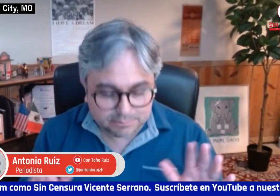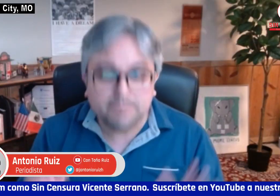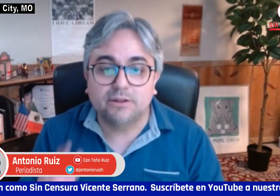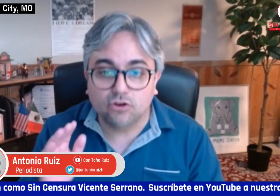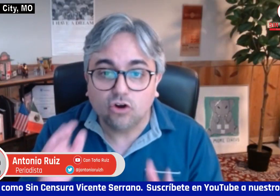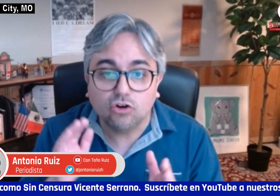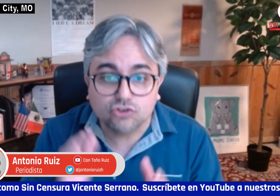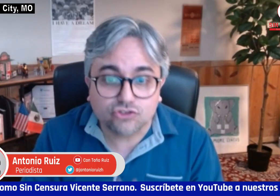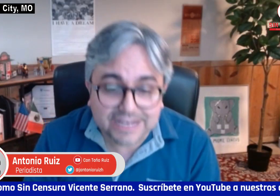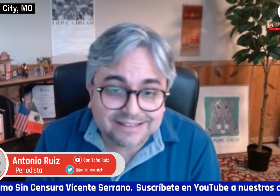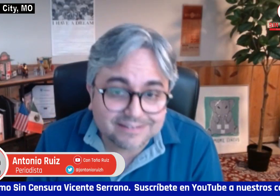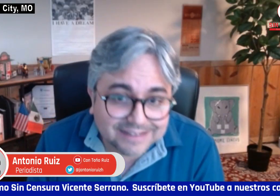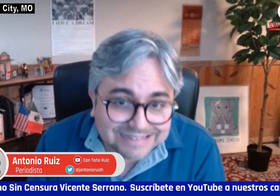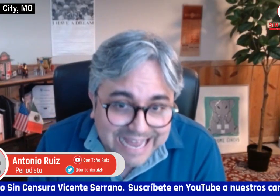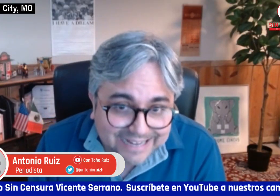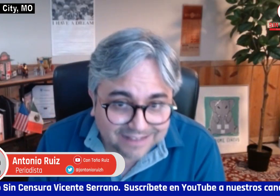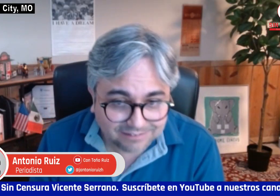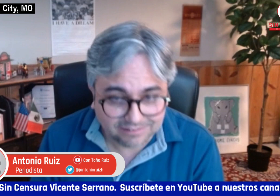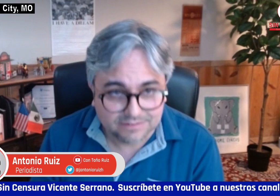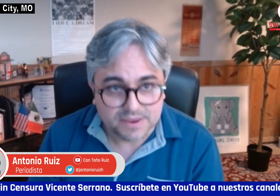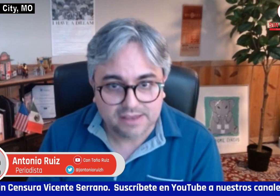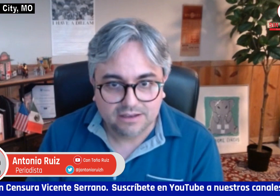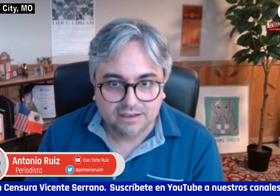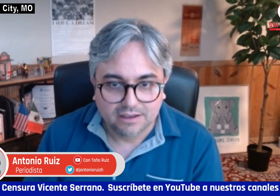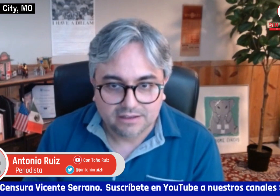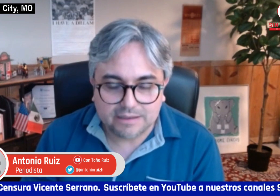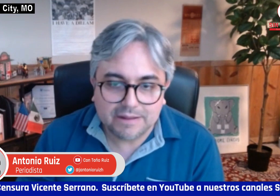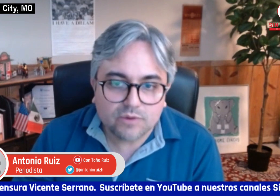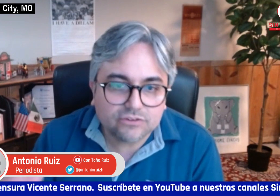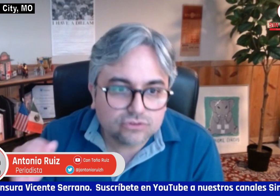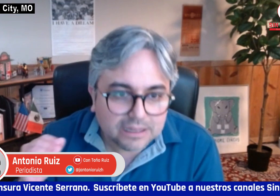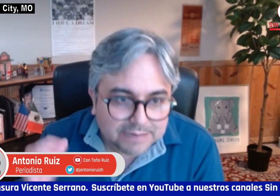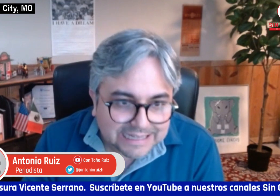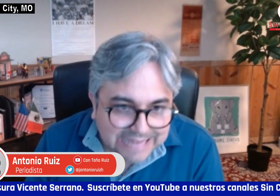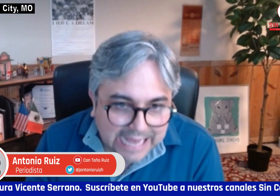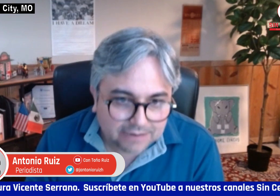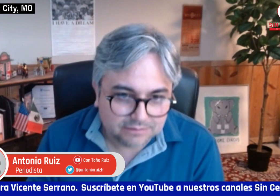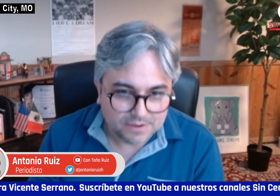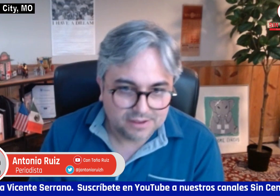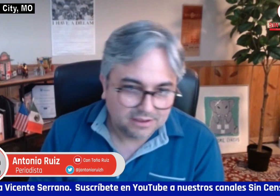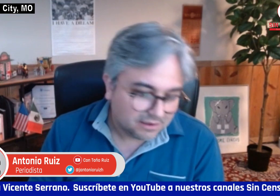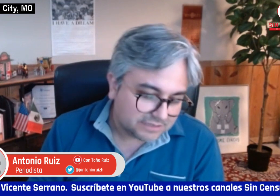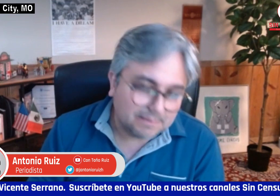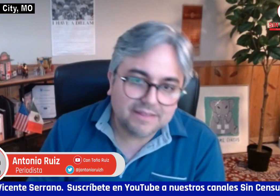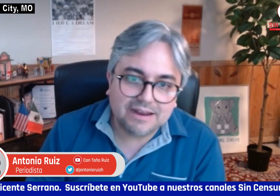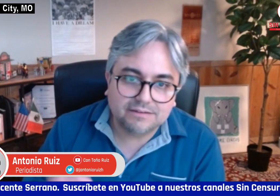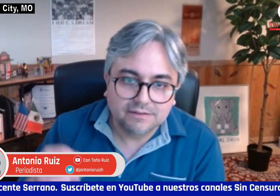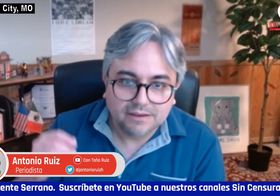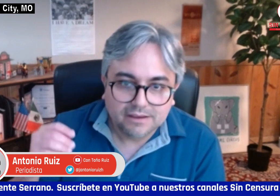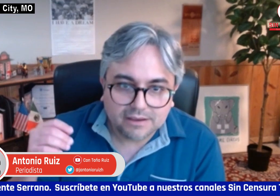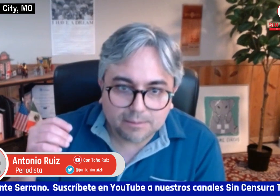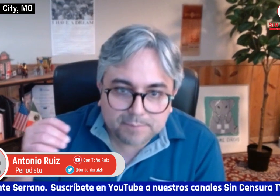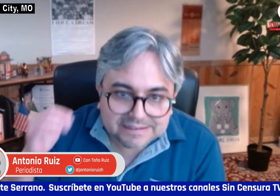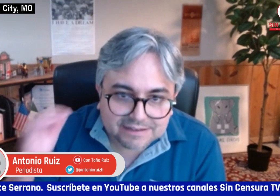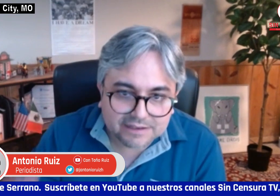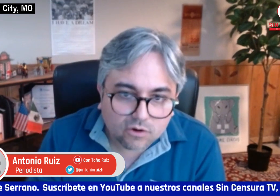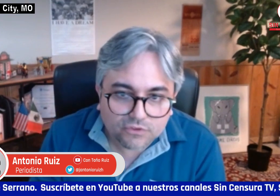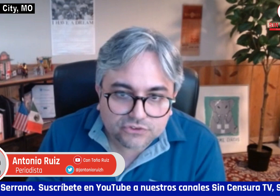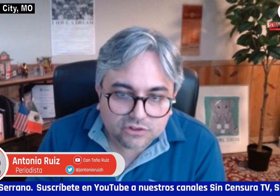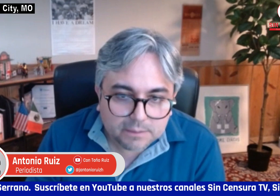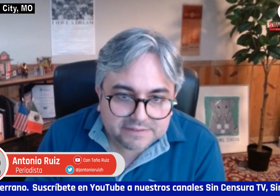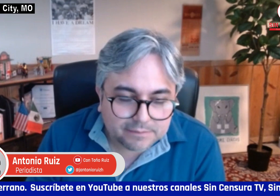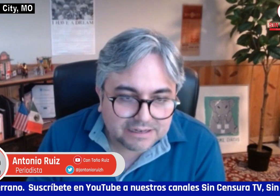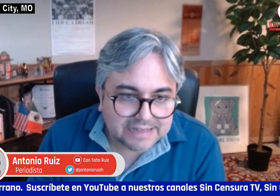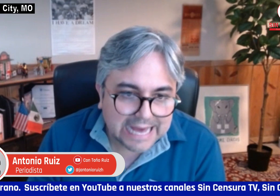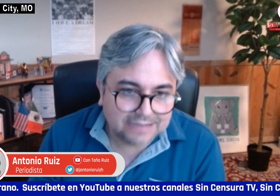se habla de 3 mil, perdón, 800 hectáreas, se habla de una ciudad militar, se habla de las pistas en